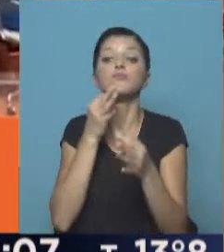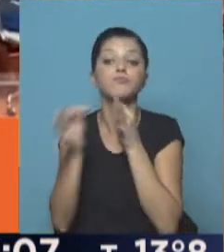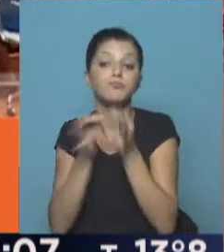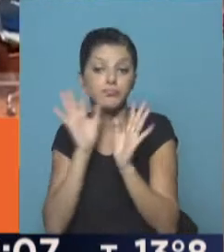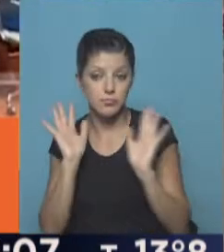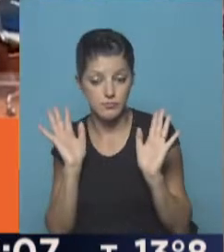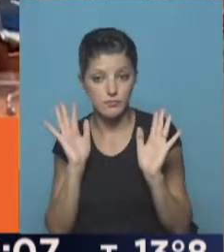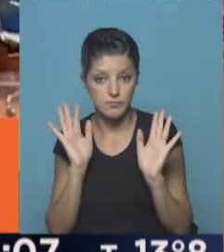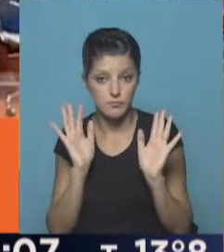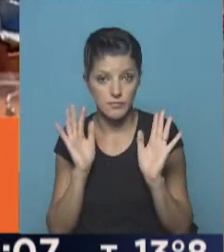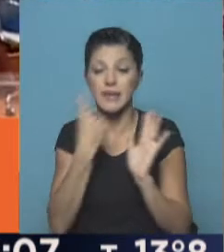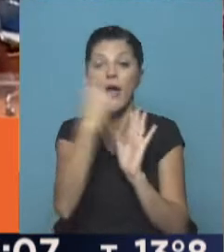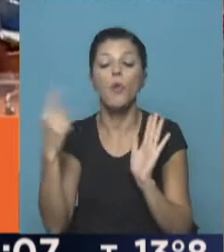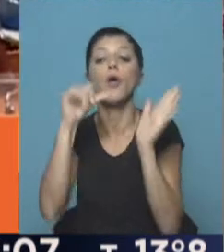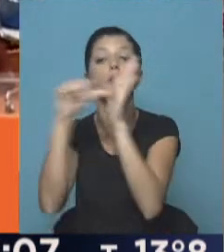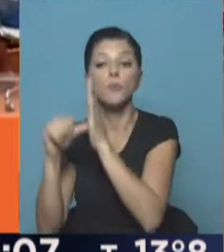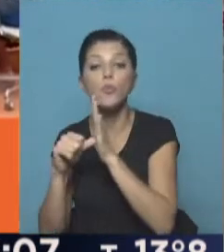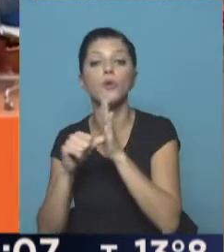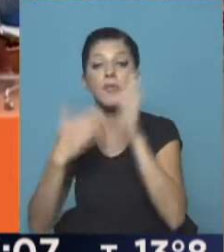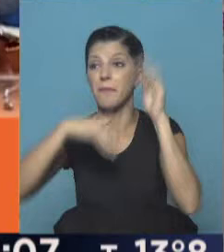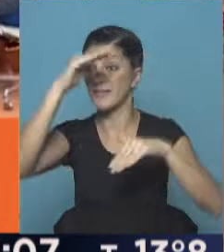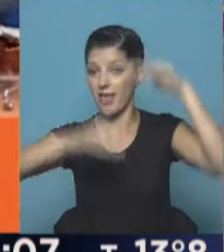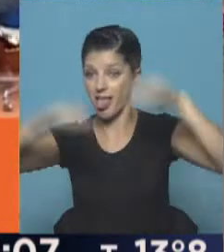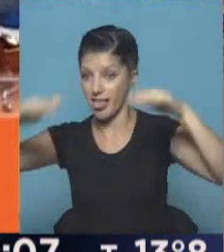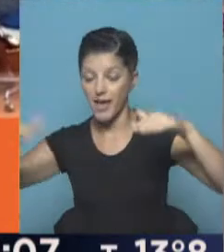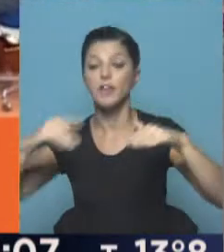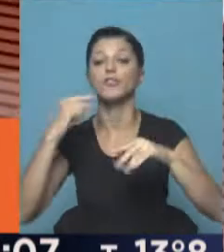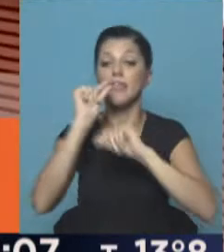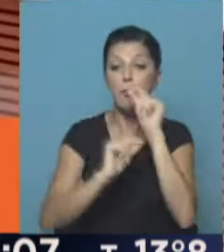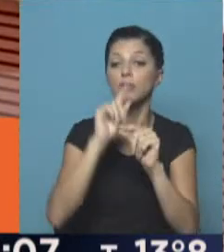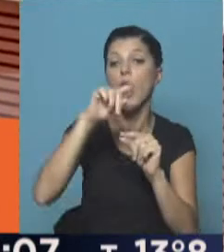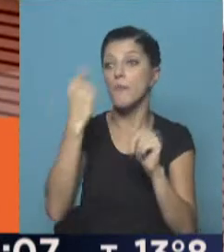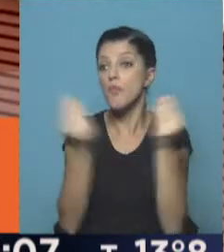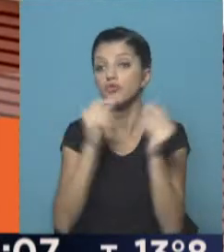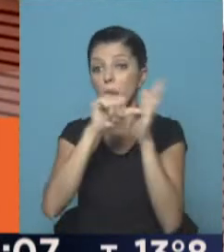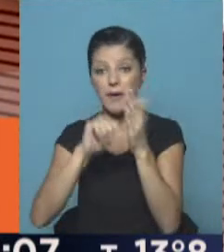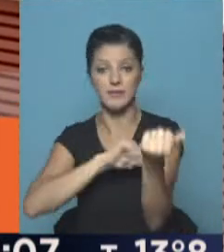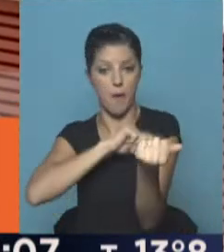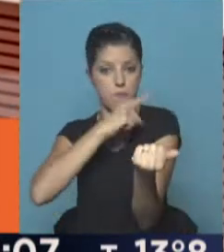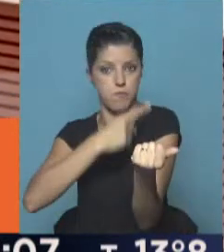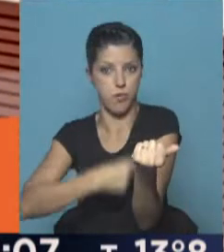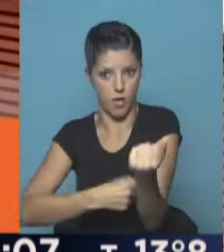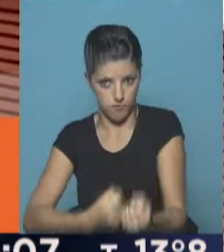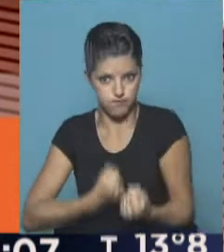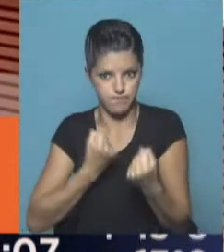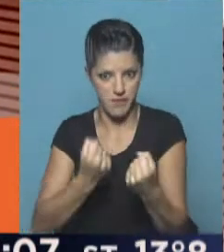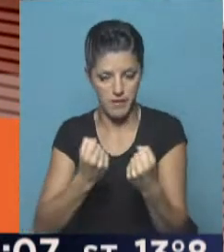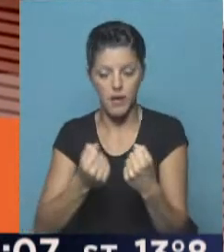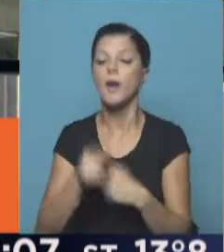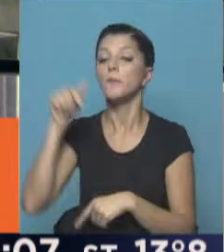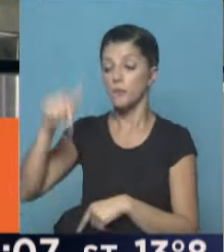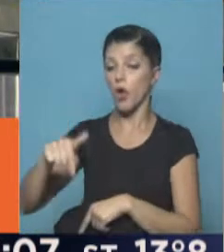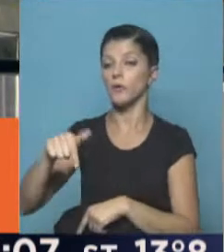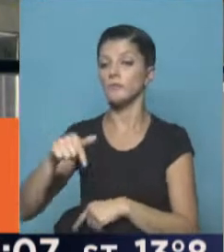decían antes, en un mundo más multipolar tiene más peso. Pensemos que de la agenda que se ve en Alemania hoy a la que vamos a